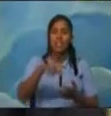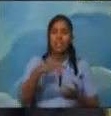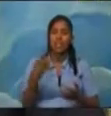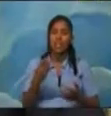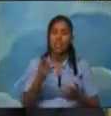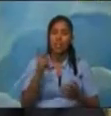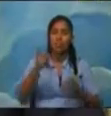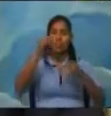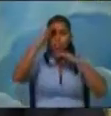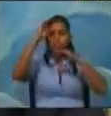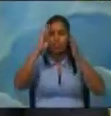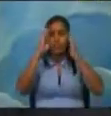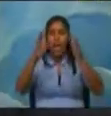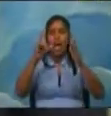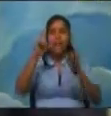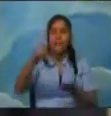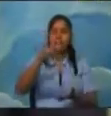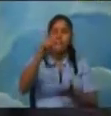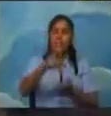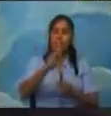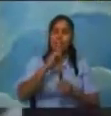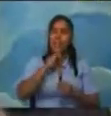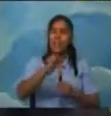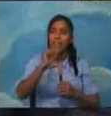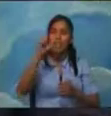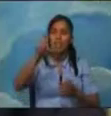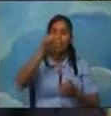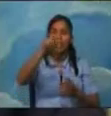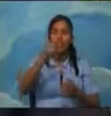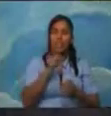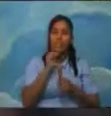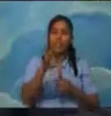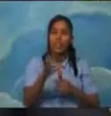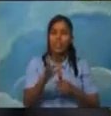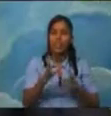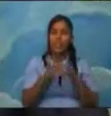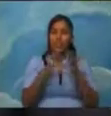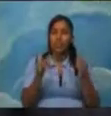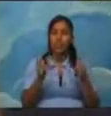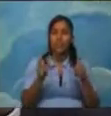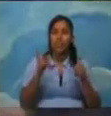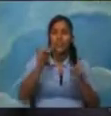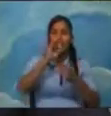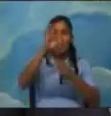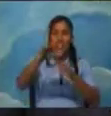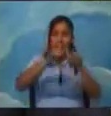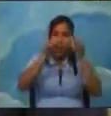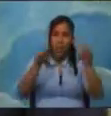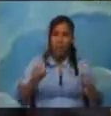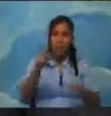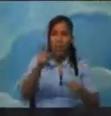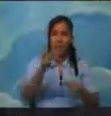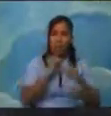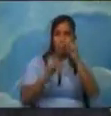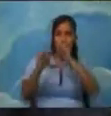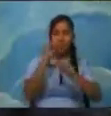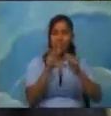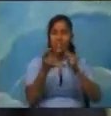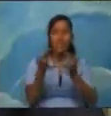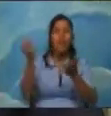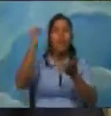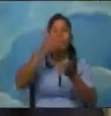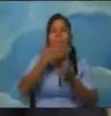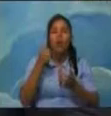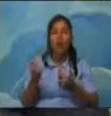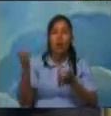prestes atención a la enseñanza, es necesario que dejes las idolatrías, es necesario de que dejes los vicios, es necesario que te vuelvas